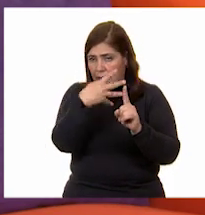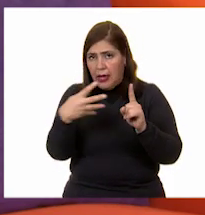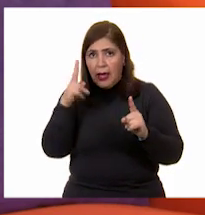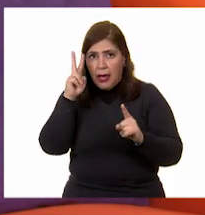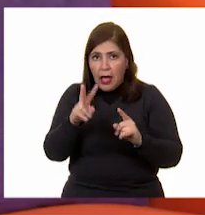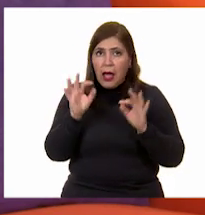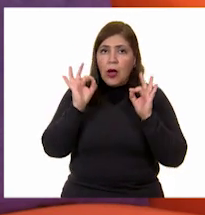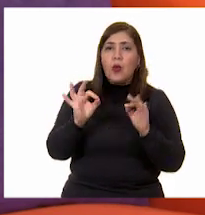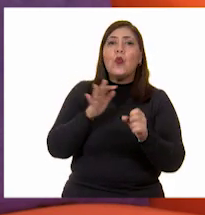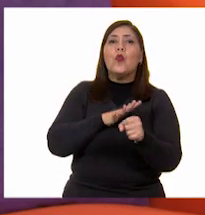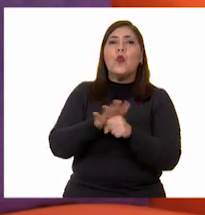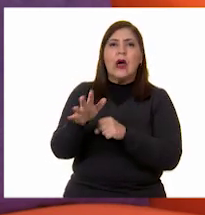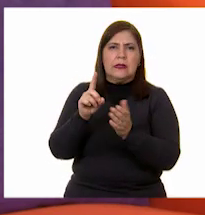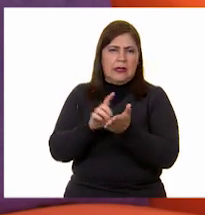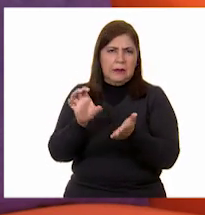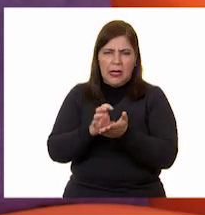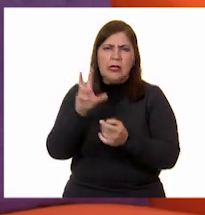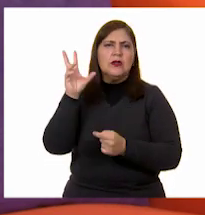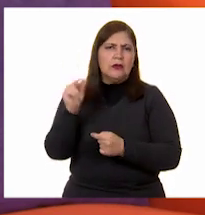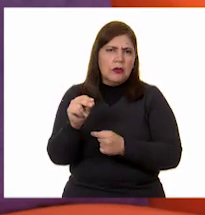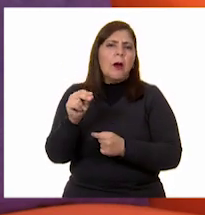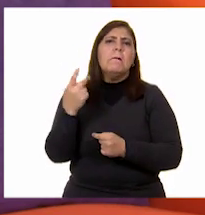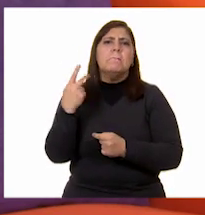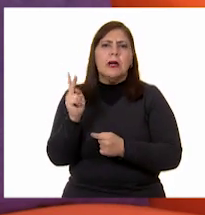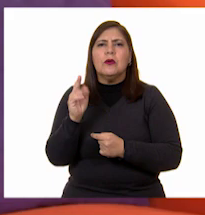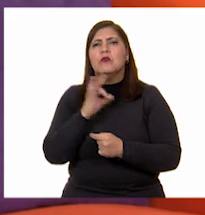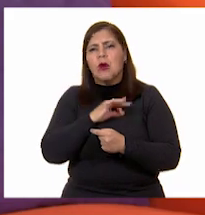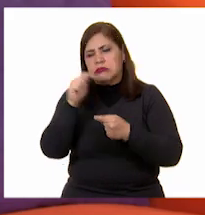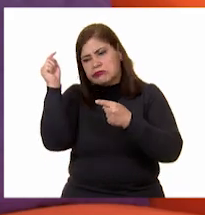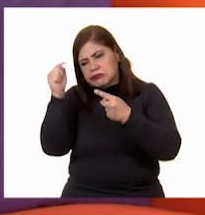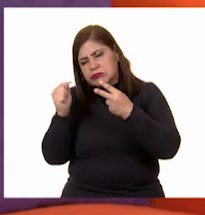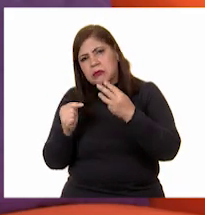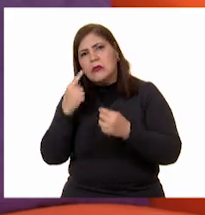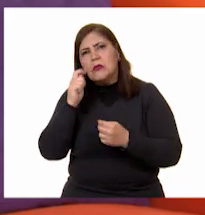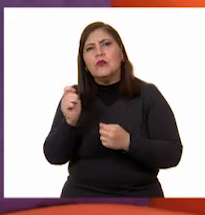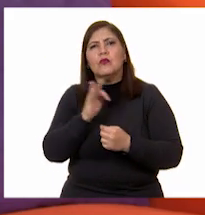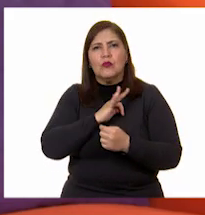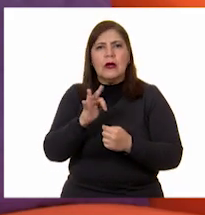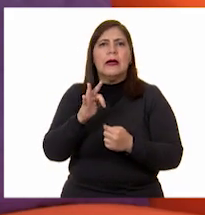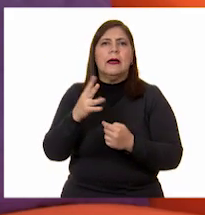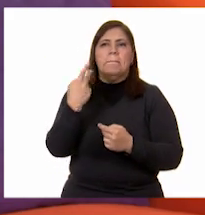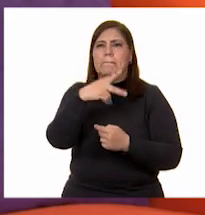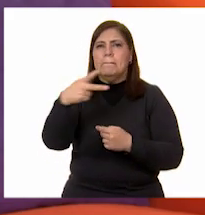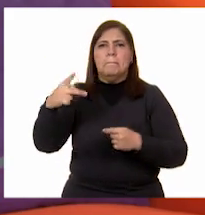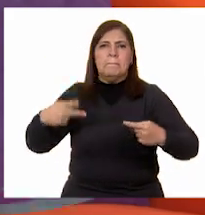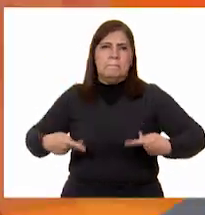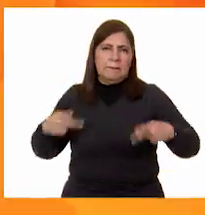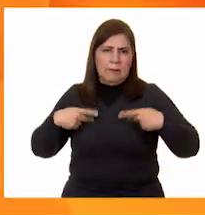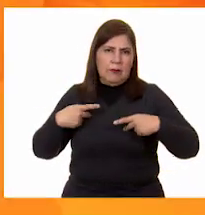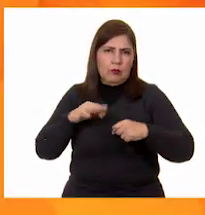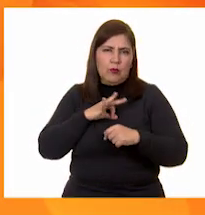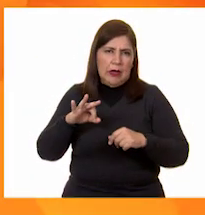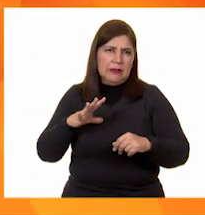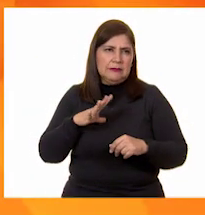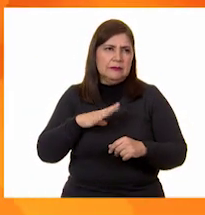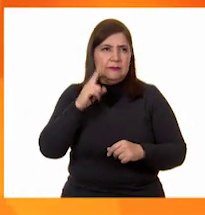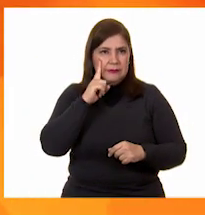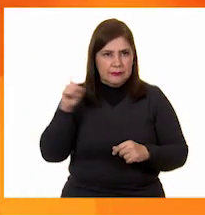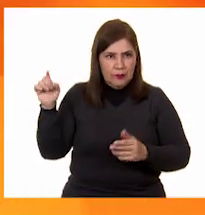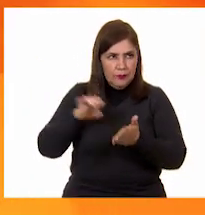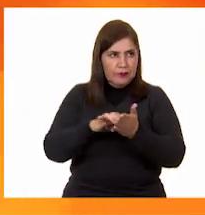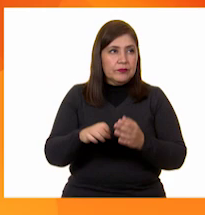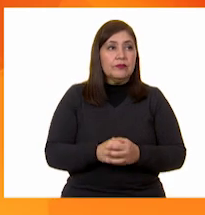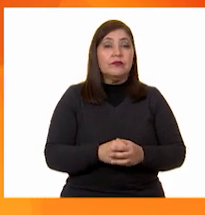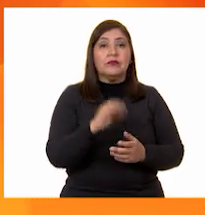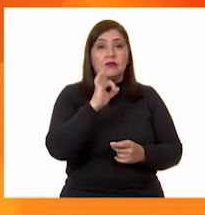el tipo de discapacidad, sí mencionamos algunas características que puede presentar la persona. Perfecto. Por ejemplo,